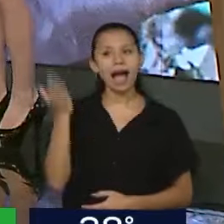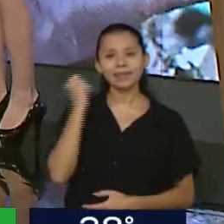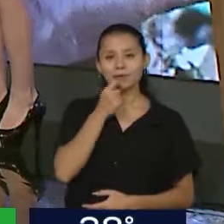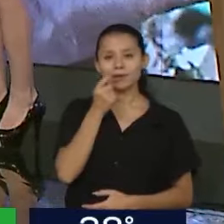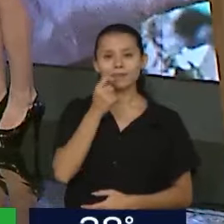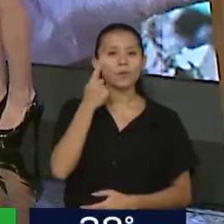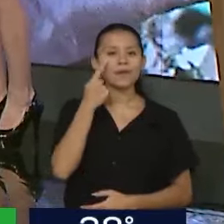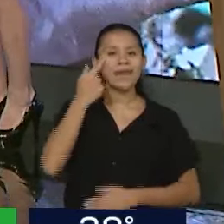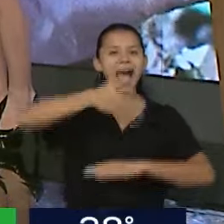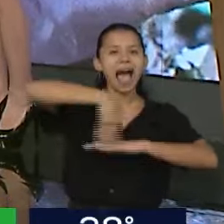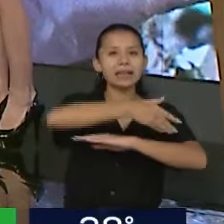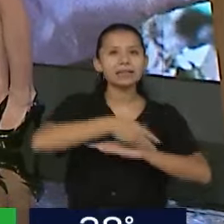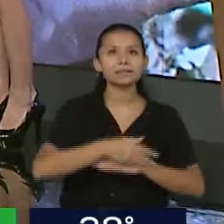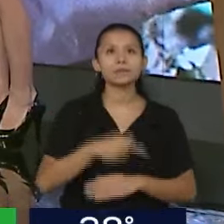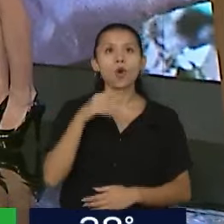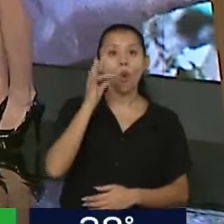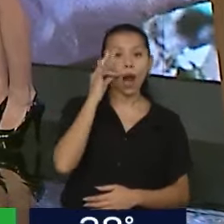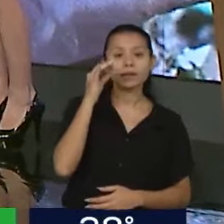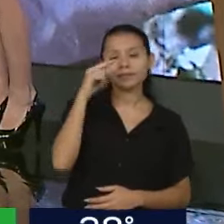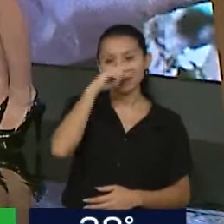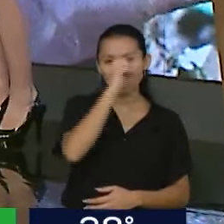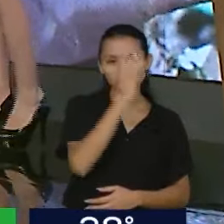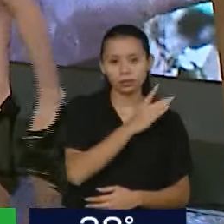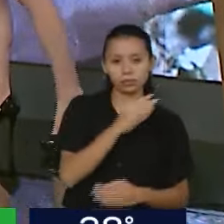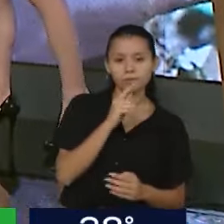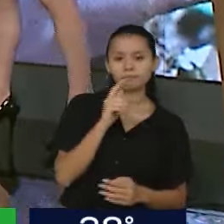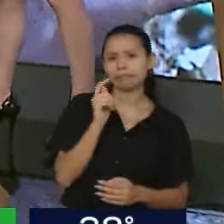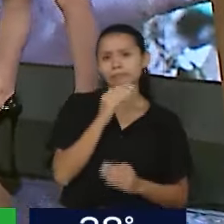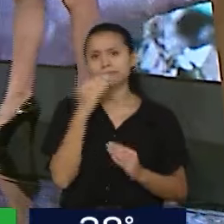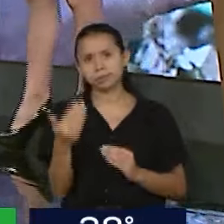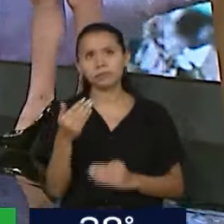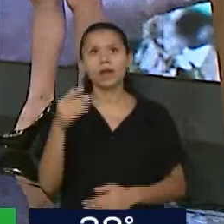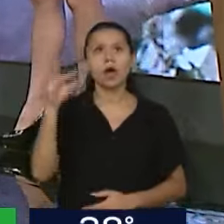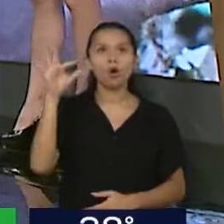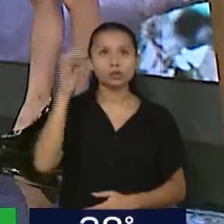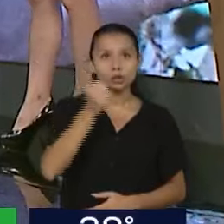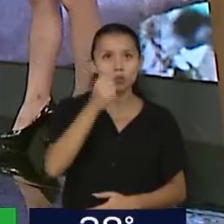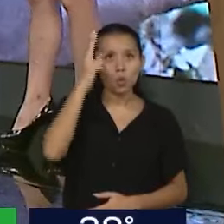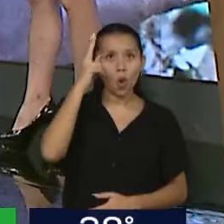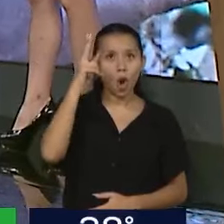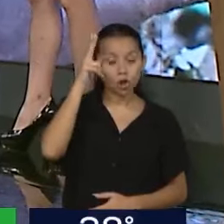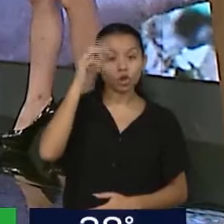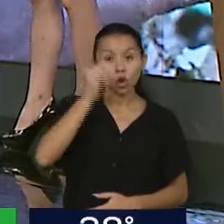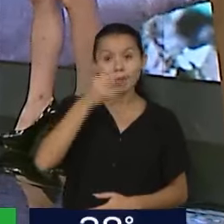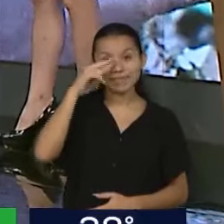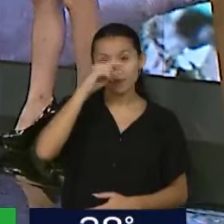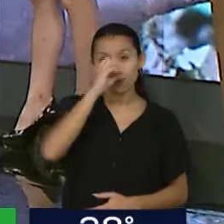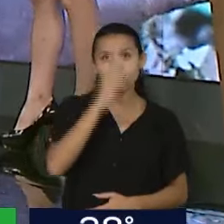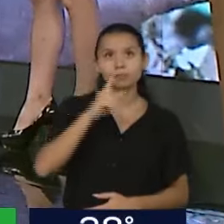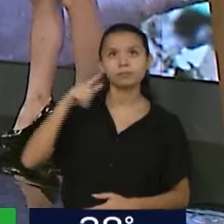7%, seis meses después subió a 8,7% y ahora, seis meses después, mejor dicho, en